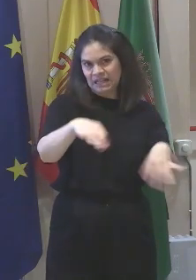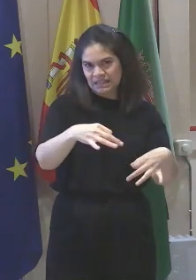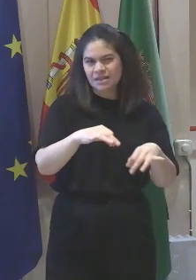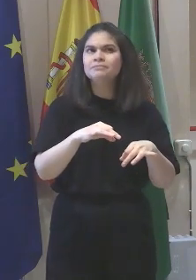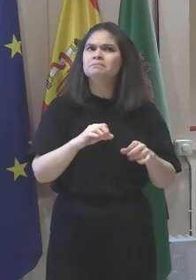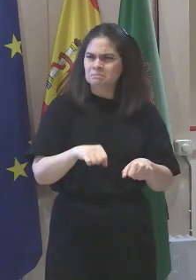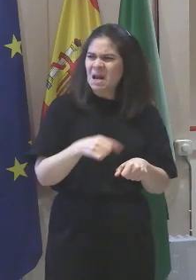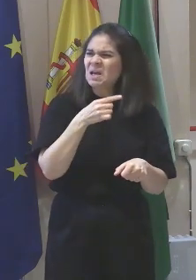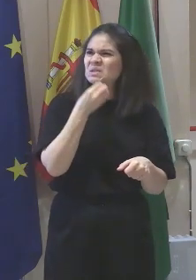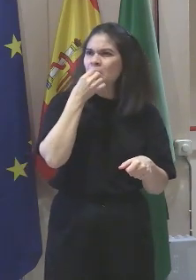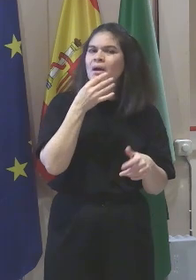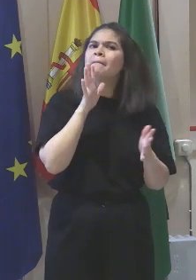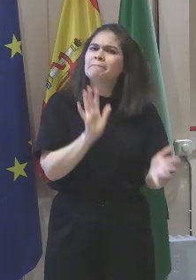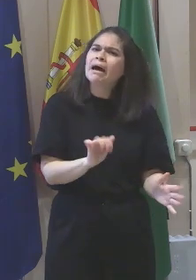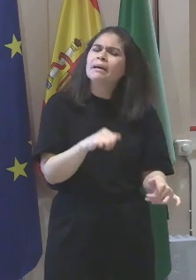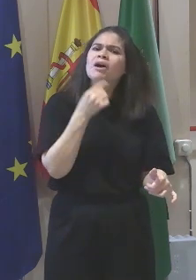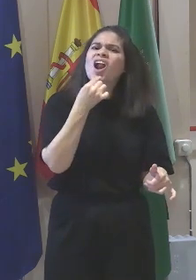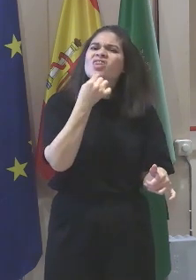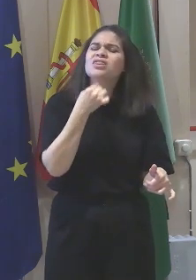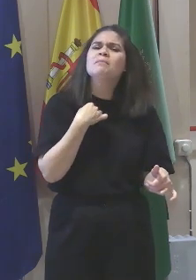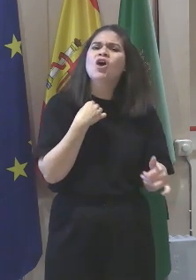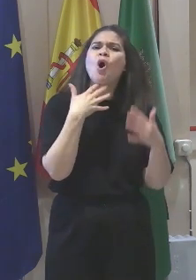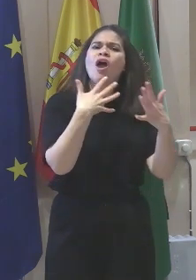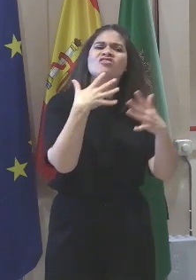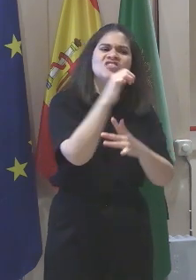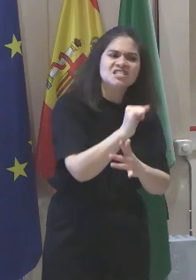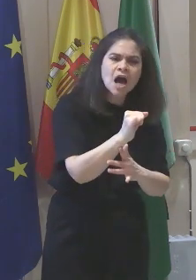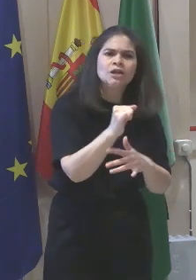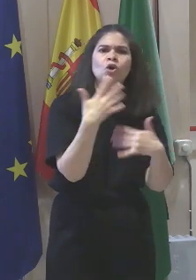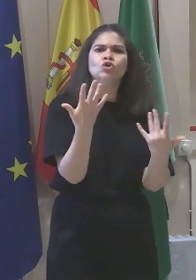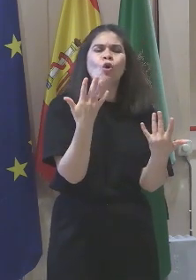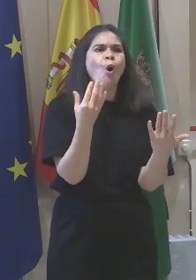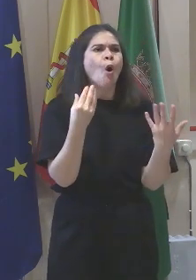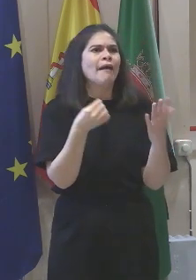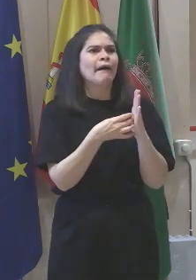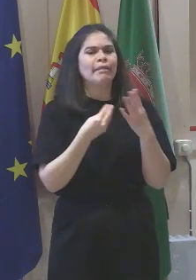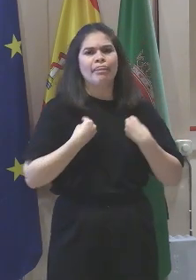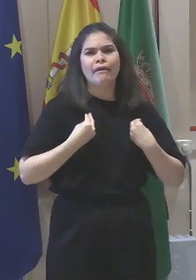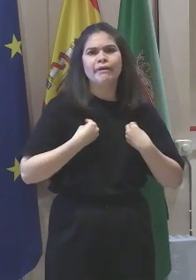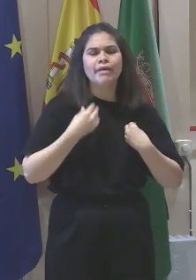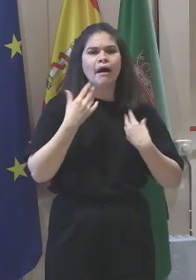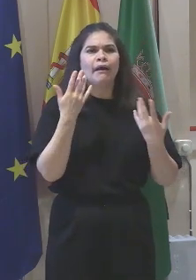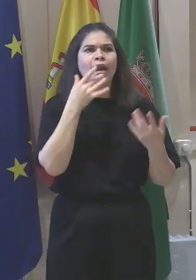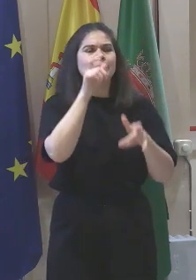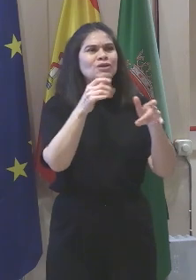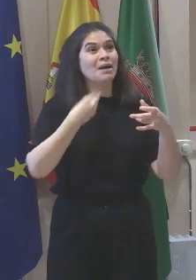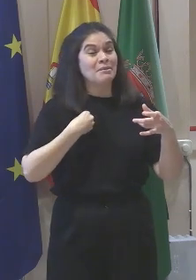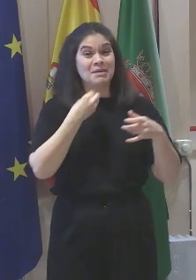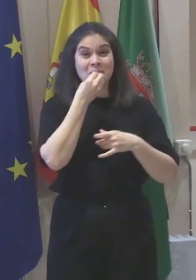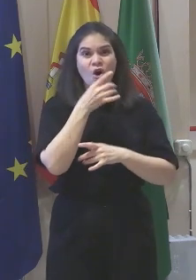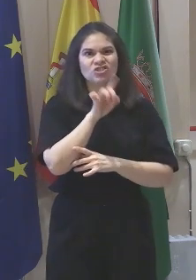dime a 10 años vista, dime en riesgo de complicaciones, dime en calidad de vida, las personas van a vivir mejor,